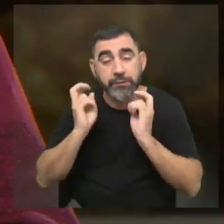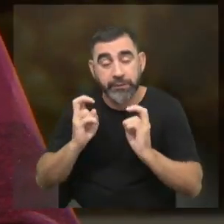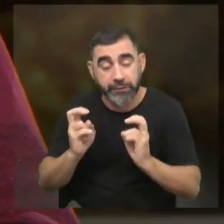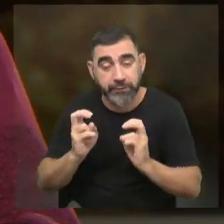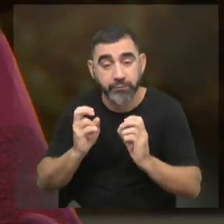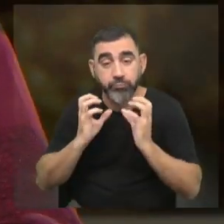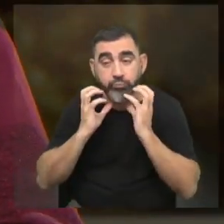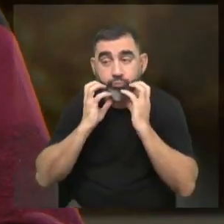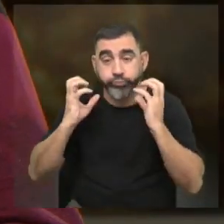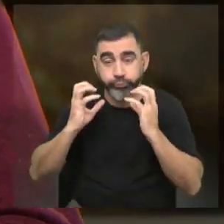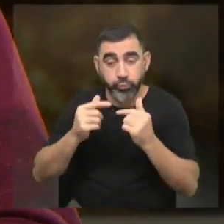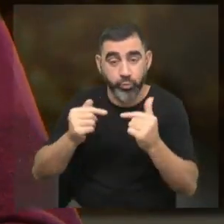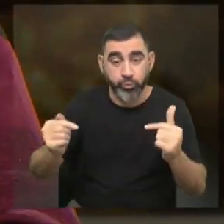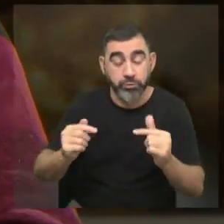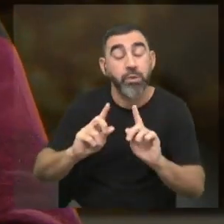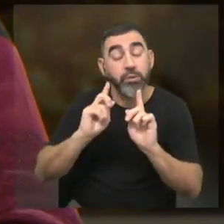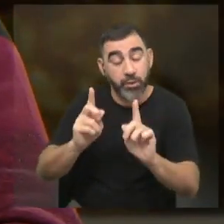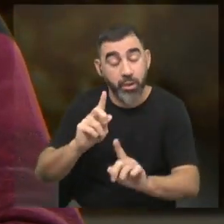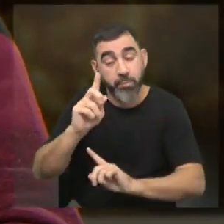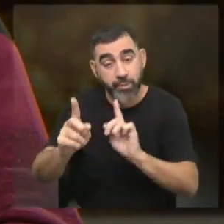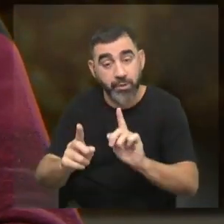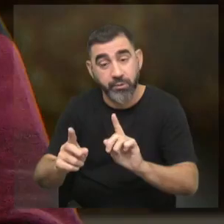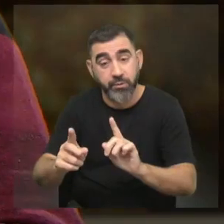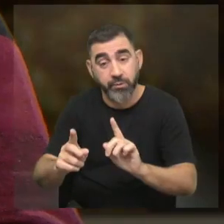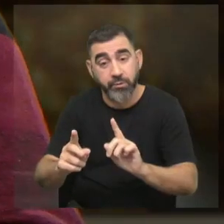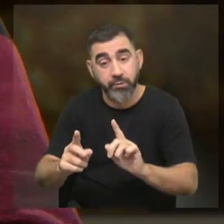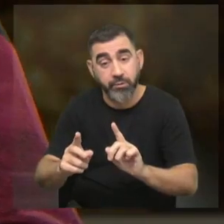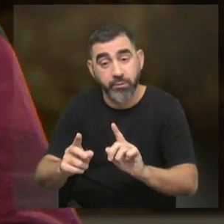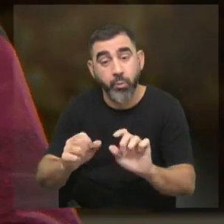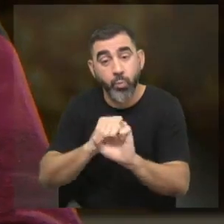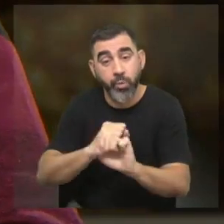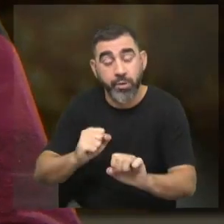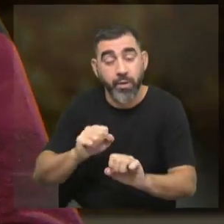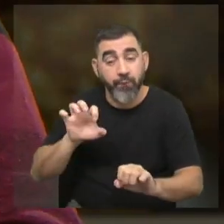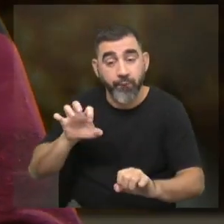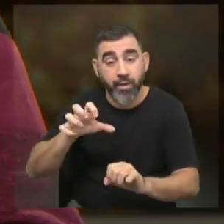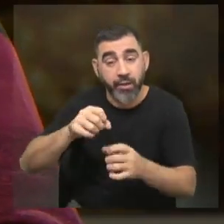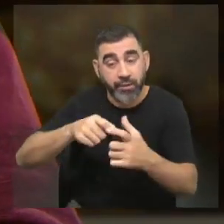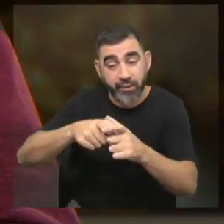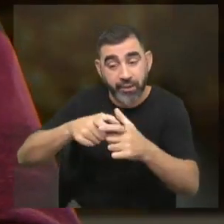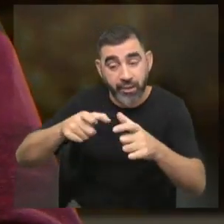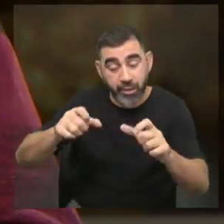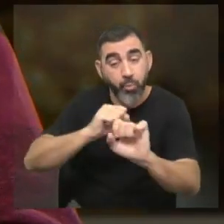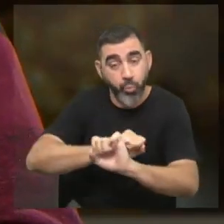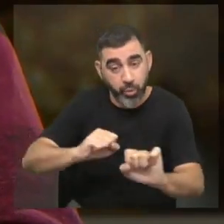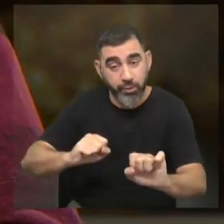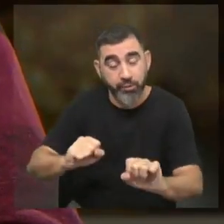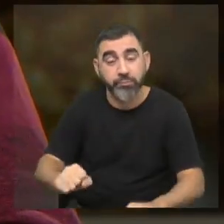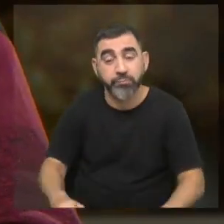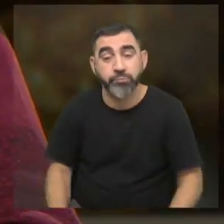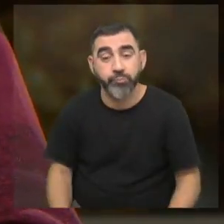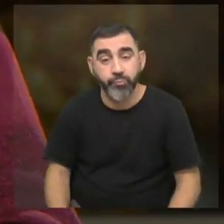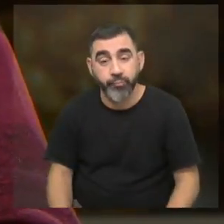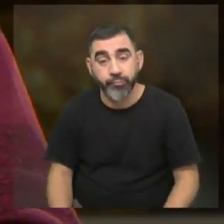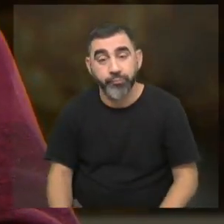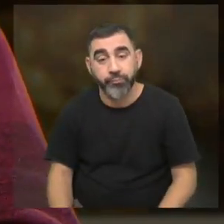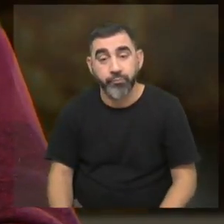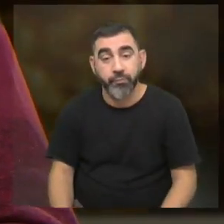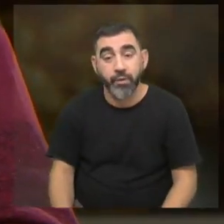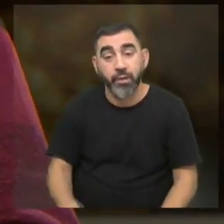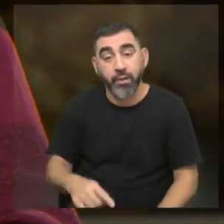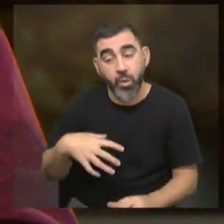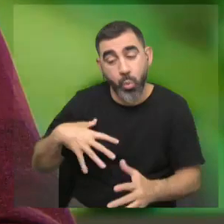introducción, para conocer qué es la fibra de carbono, cómo se presenta, cómo la vemos o no la vemos en la vida cotidiana, entrevistamos a Pablo